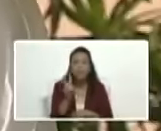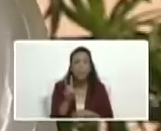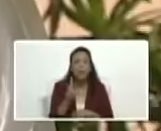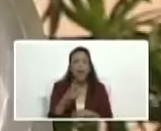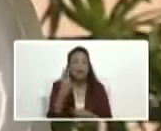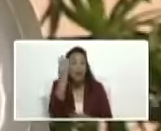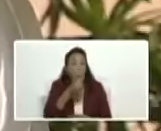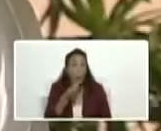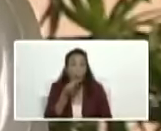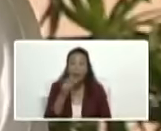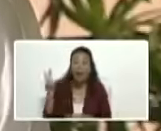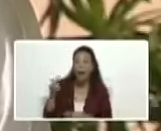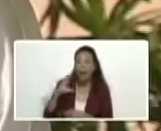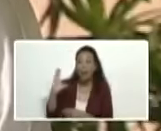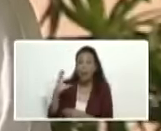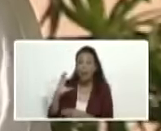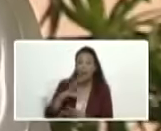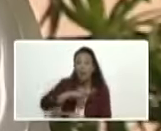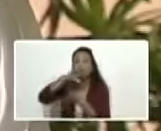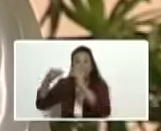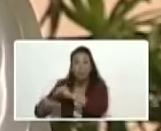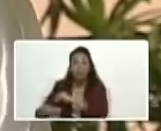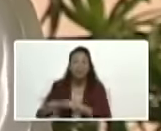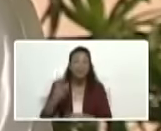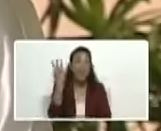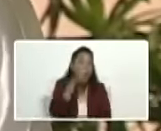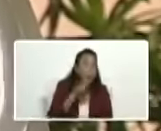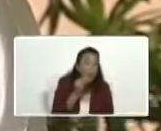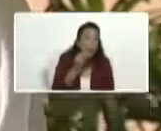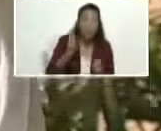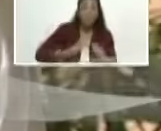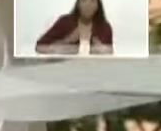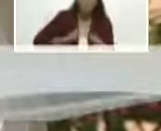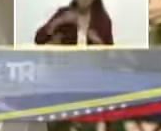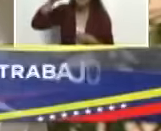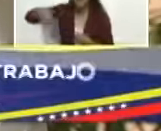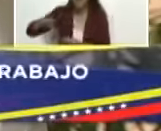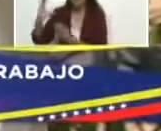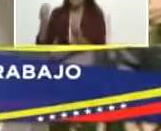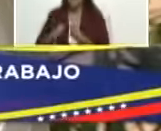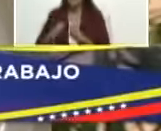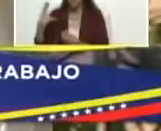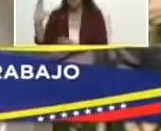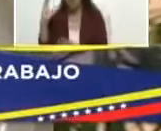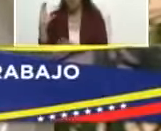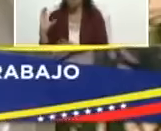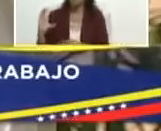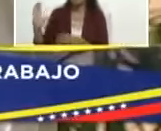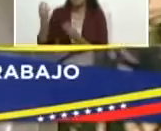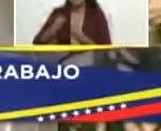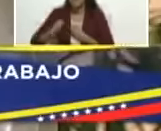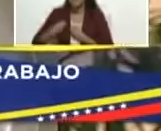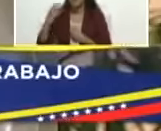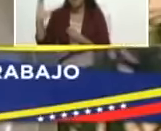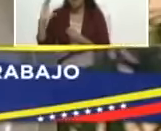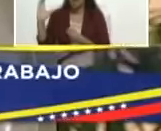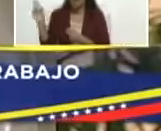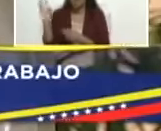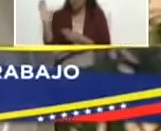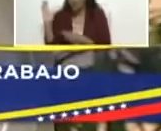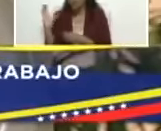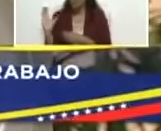la juventud colombiana en Venezuela, que la juventud venezolana en Colombia y que la juventud colombiana puedan